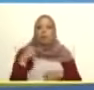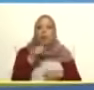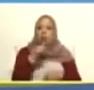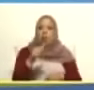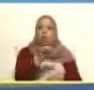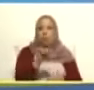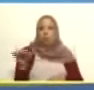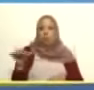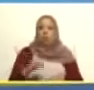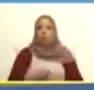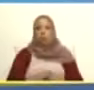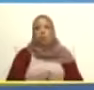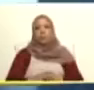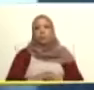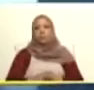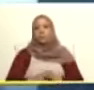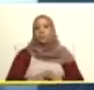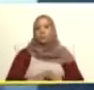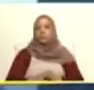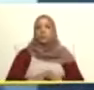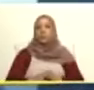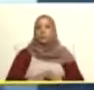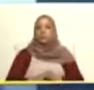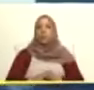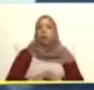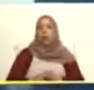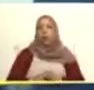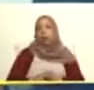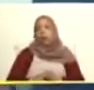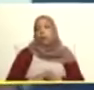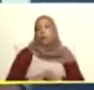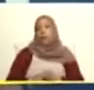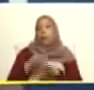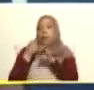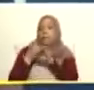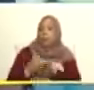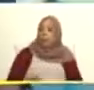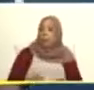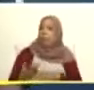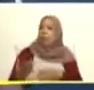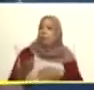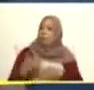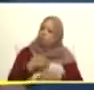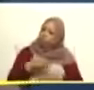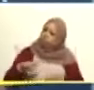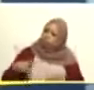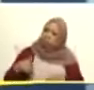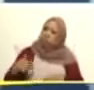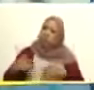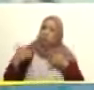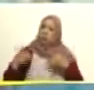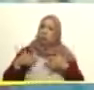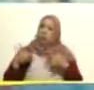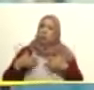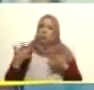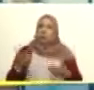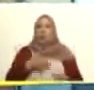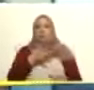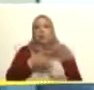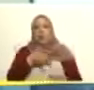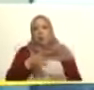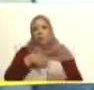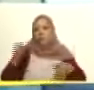semana. Nosotros, ¿qué esperamos? Que ese fervor, que esa emoción, que